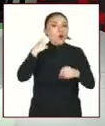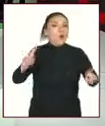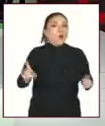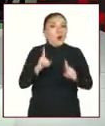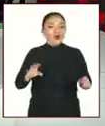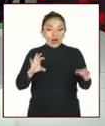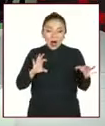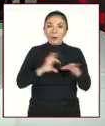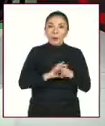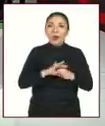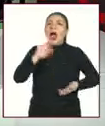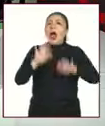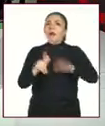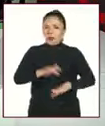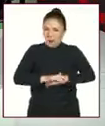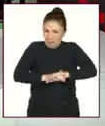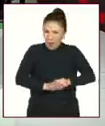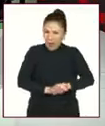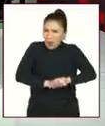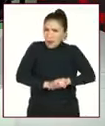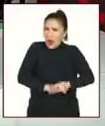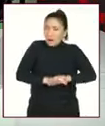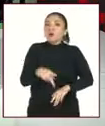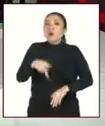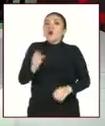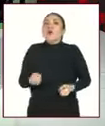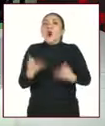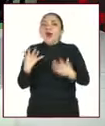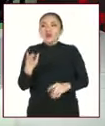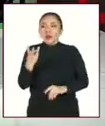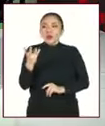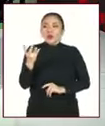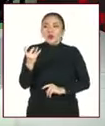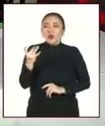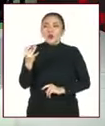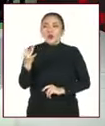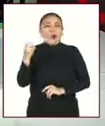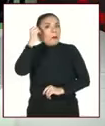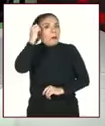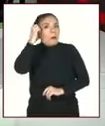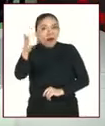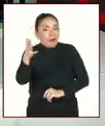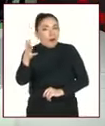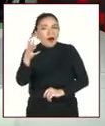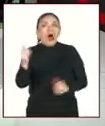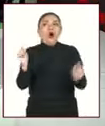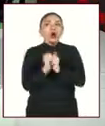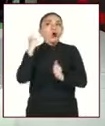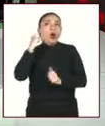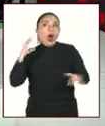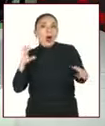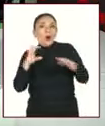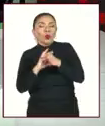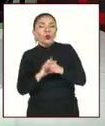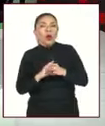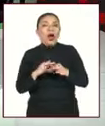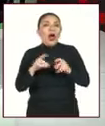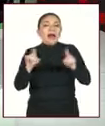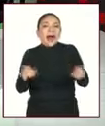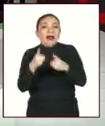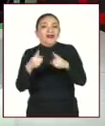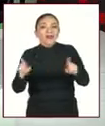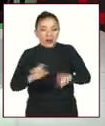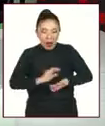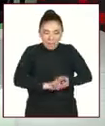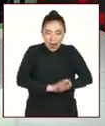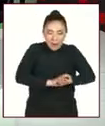estás comprimiendo y no llevas la cuenta, entonces ya hay canciones donde tú llevas el ritmo para dar las